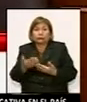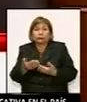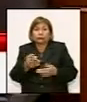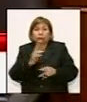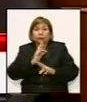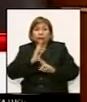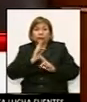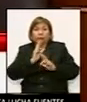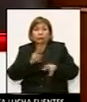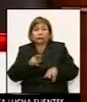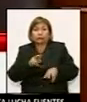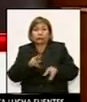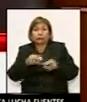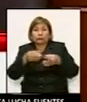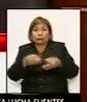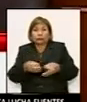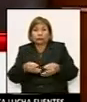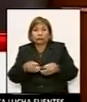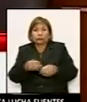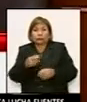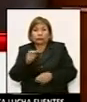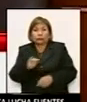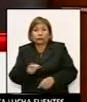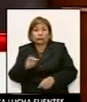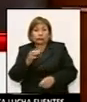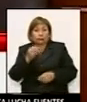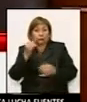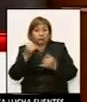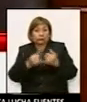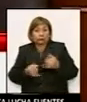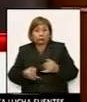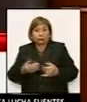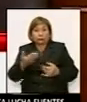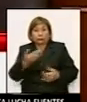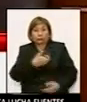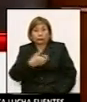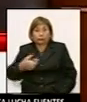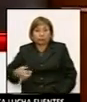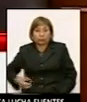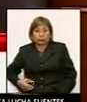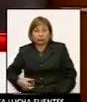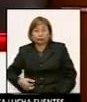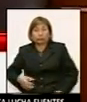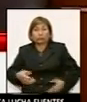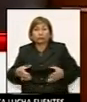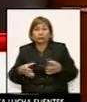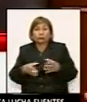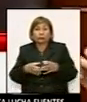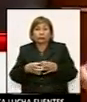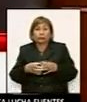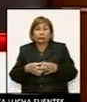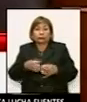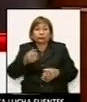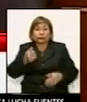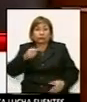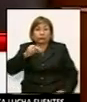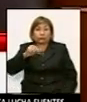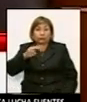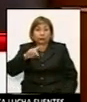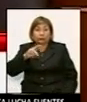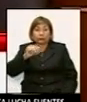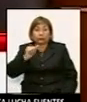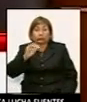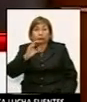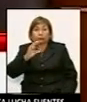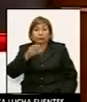respuesta oportuna a las víctimas. Finalmente, Presidenta, a solicitud escrita de la congresista Ana María Choquehuanca,